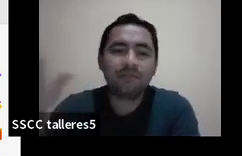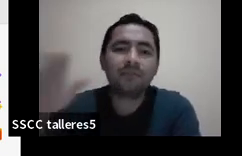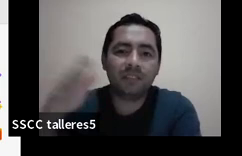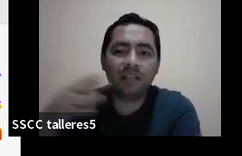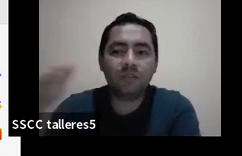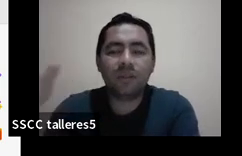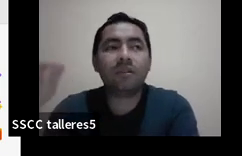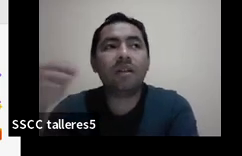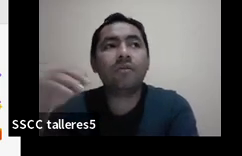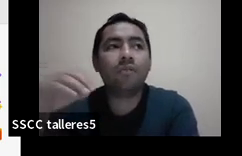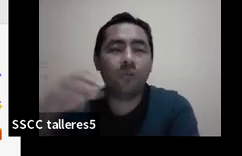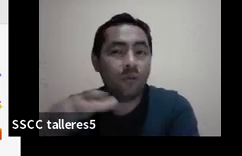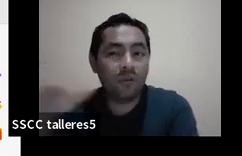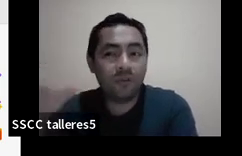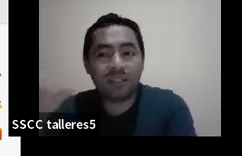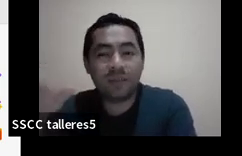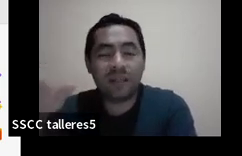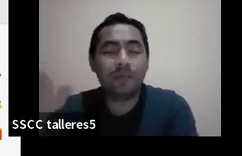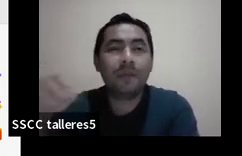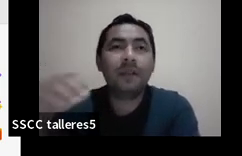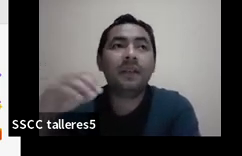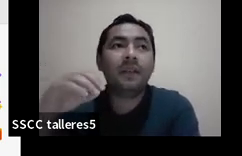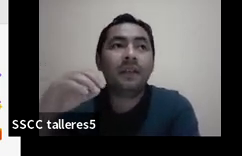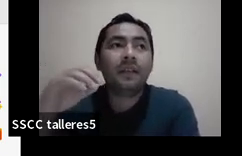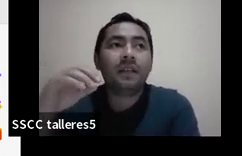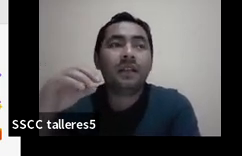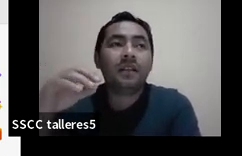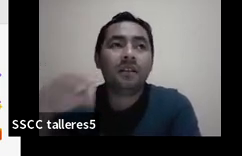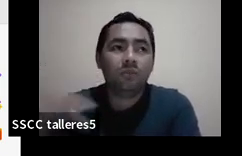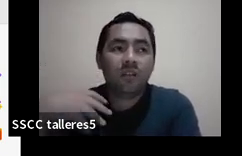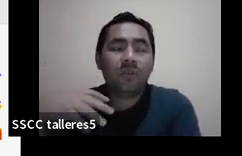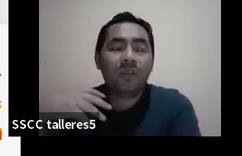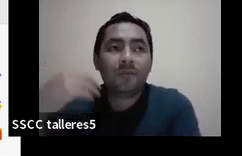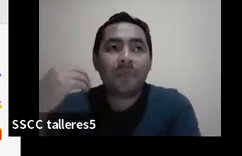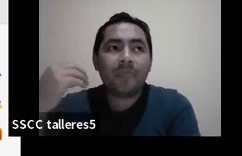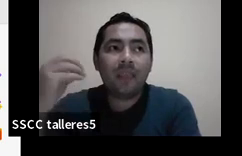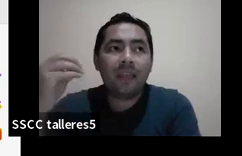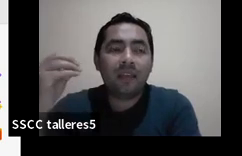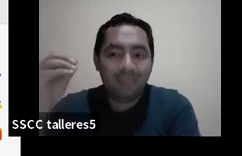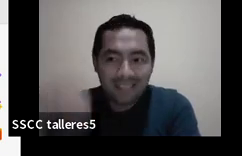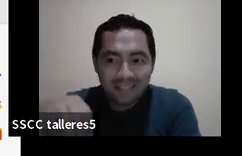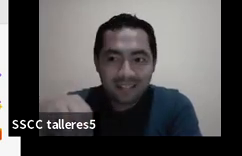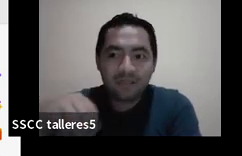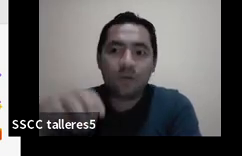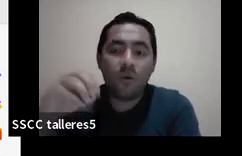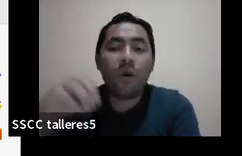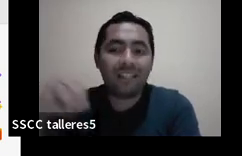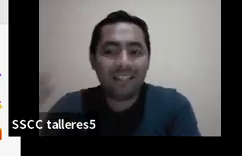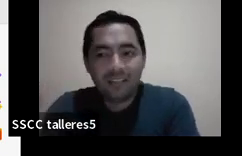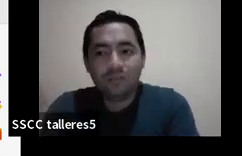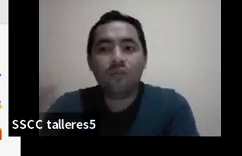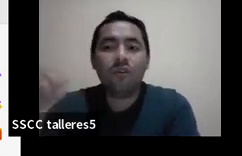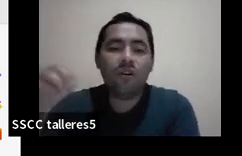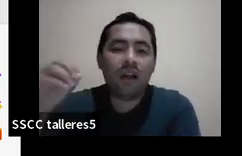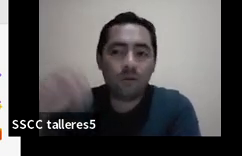universidad, están estudiando en la U o por lo menos ya han terminado. Tú me respondes, ¿tienes o